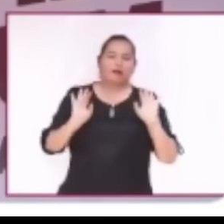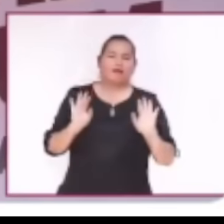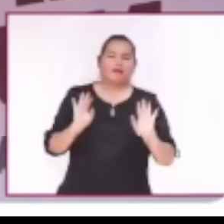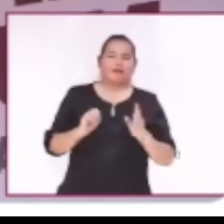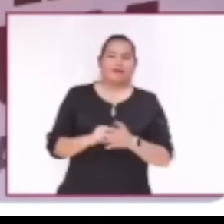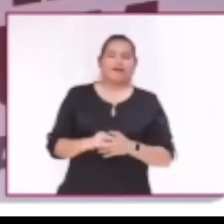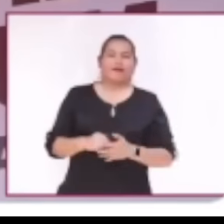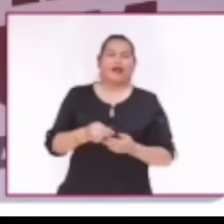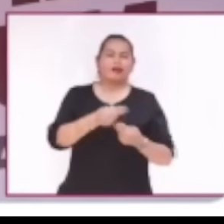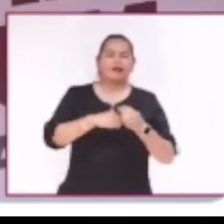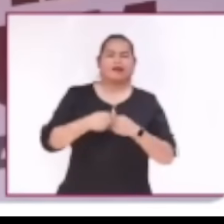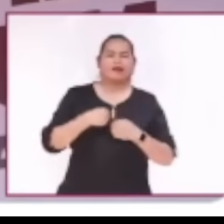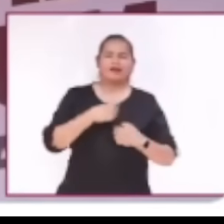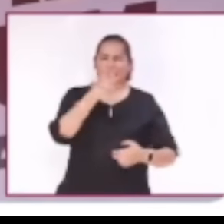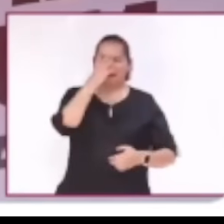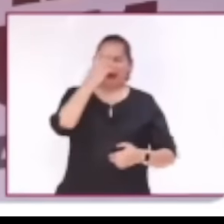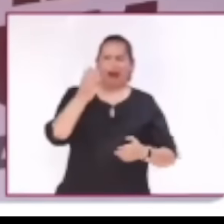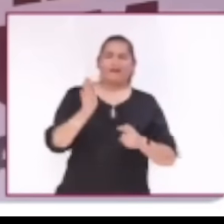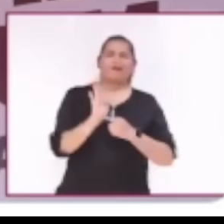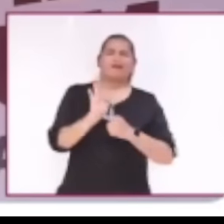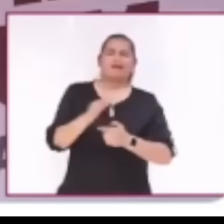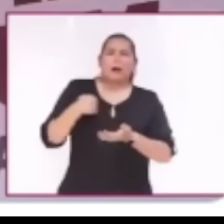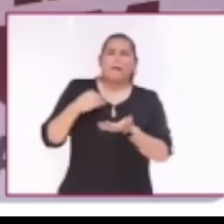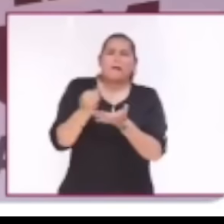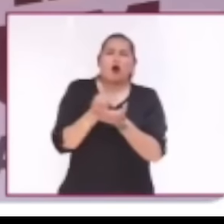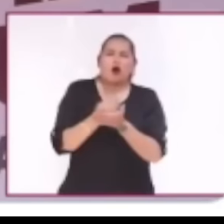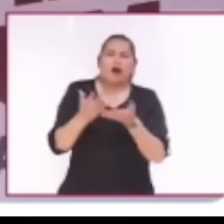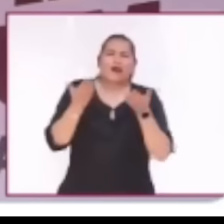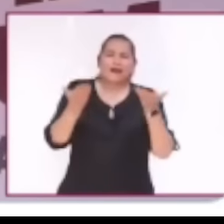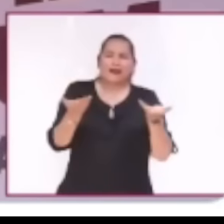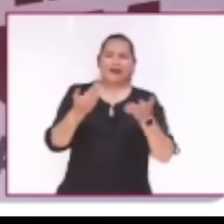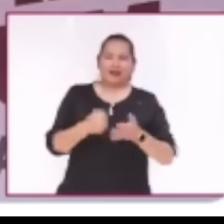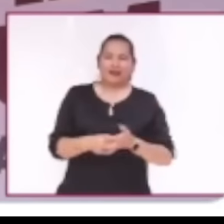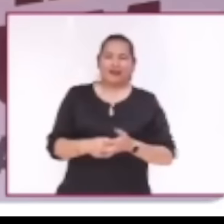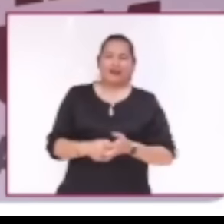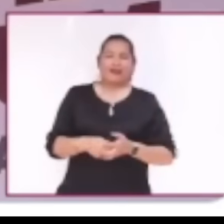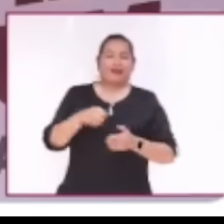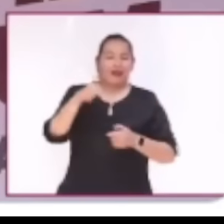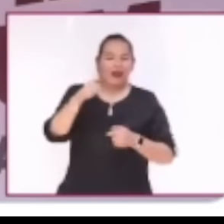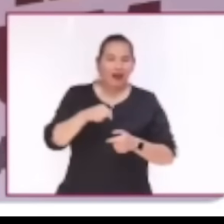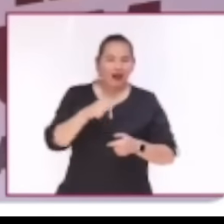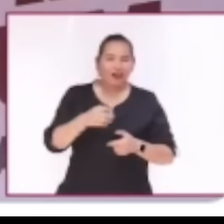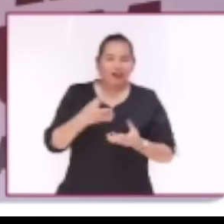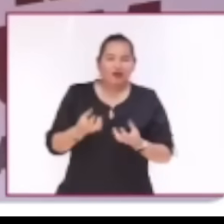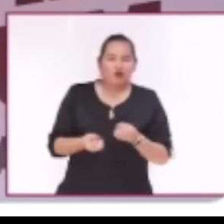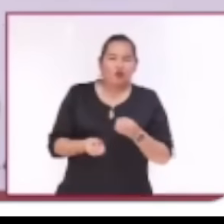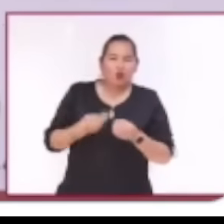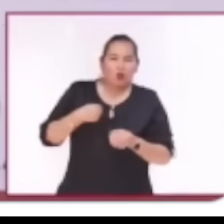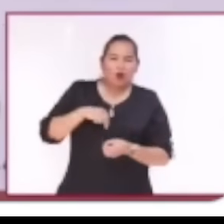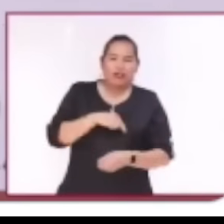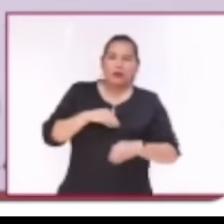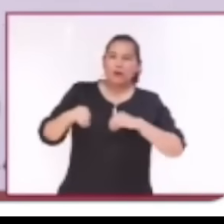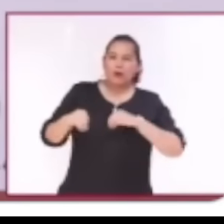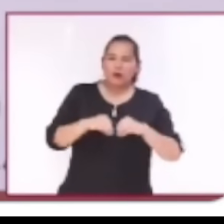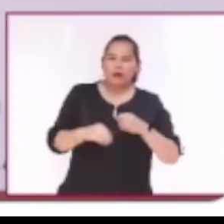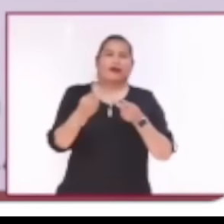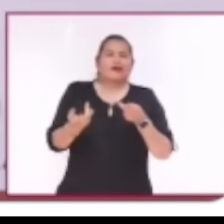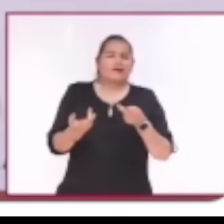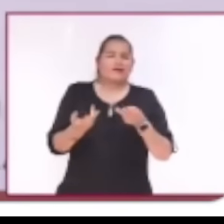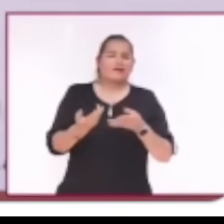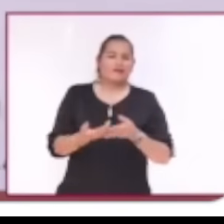nosotros no nos da vergüenza decir que somos de morena pues y de ahí surge nuestro movimiento del PT del